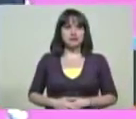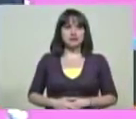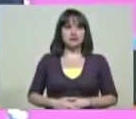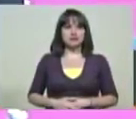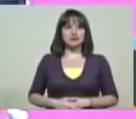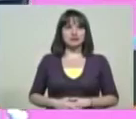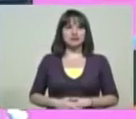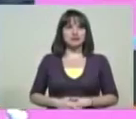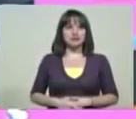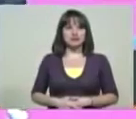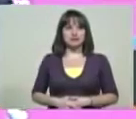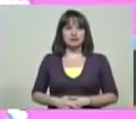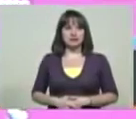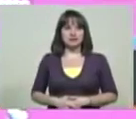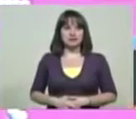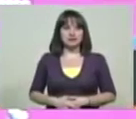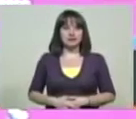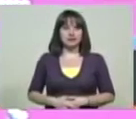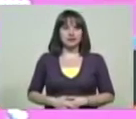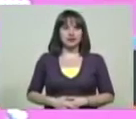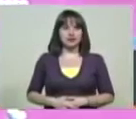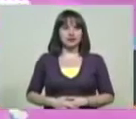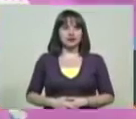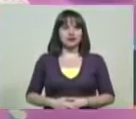los antecedentes del socialismo bolivariano